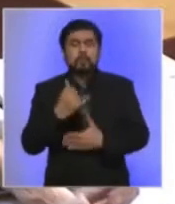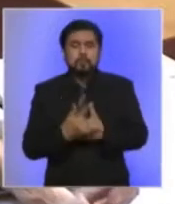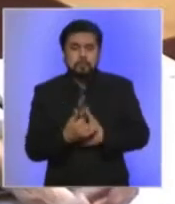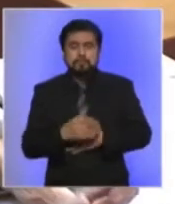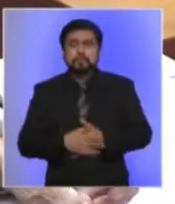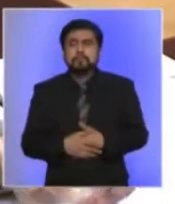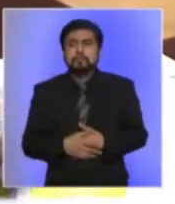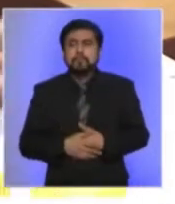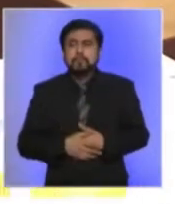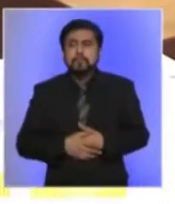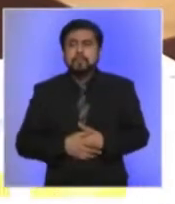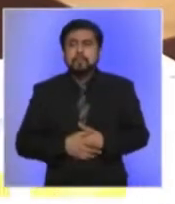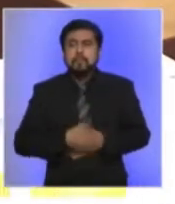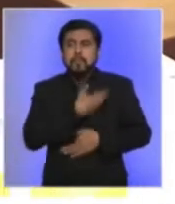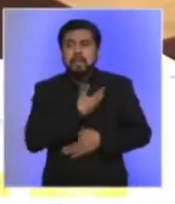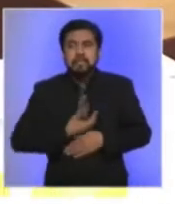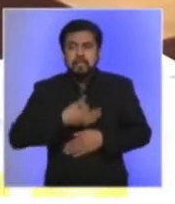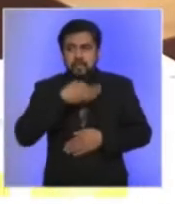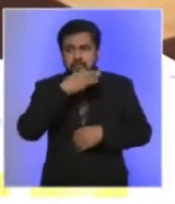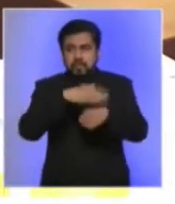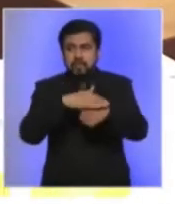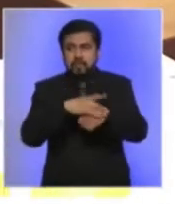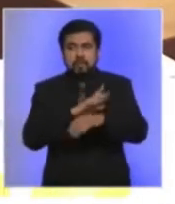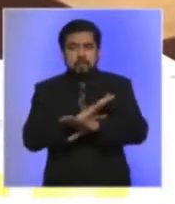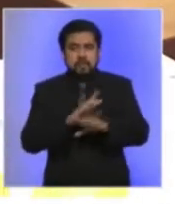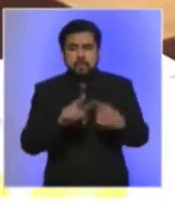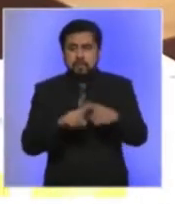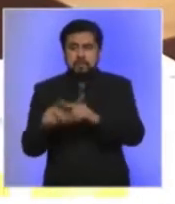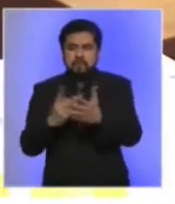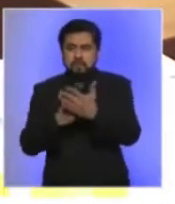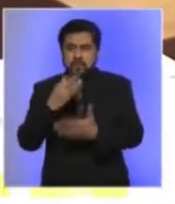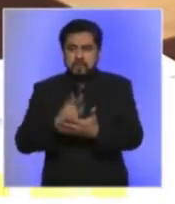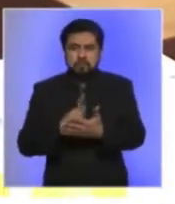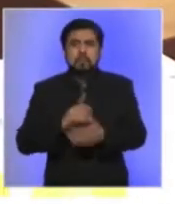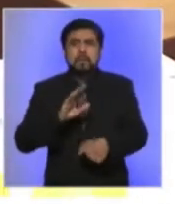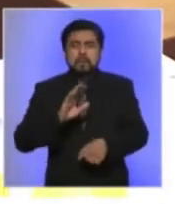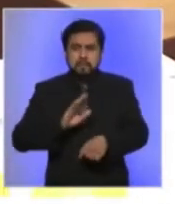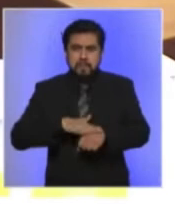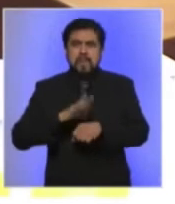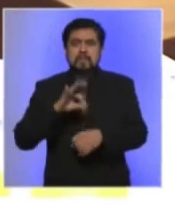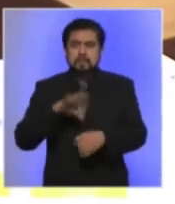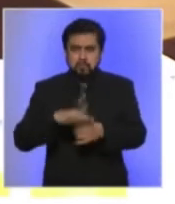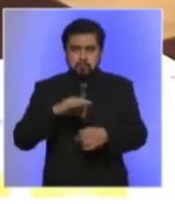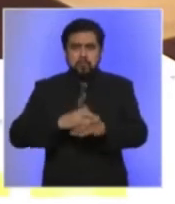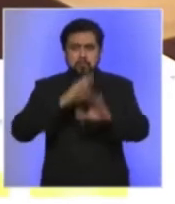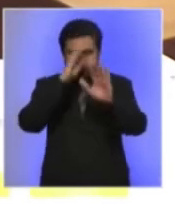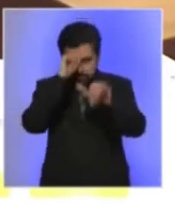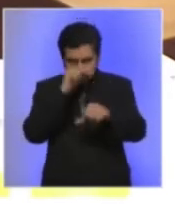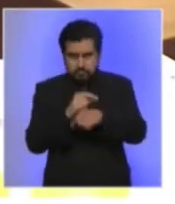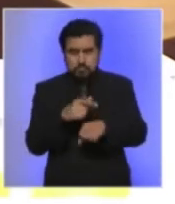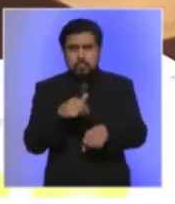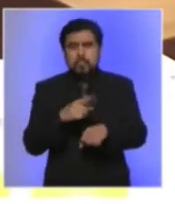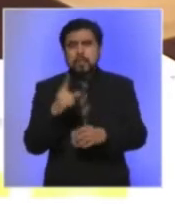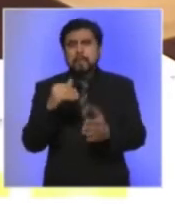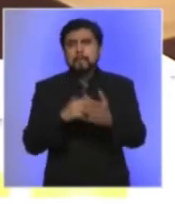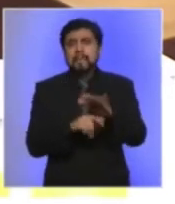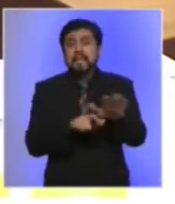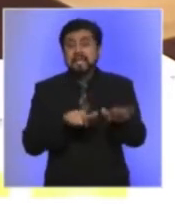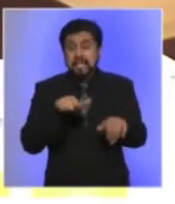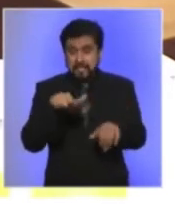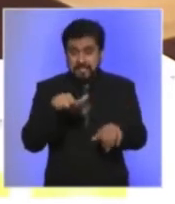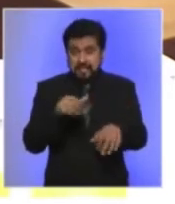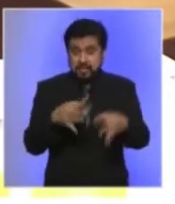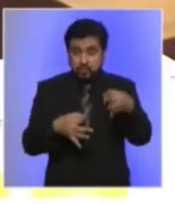presidente le informo que los proyectos se la cuenta han sido aprobados por unanimidad de votos con la precisión que en el juicio de la ciudadanía 1016